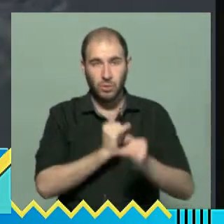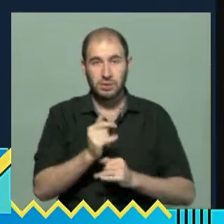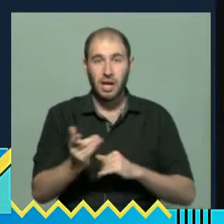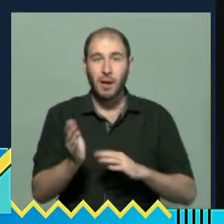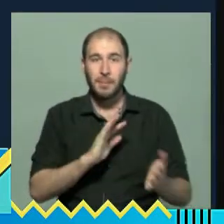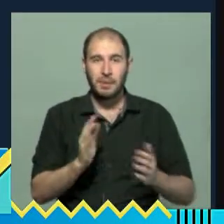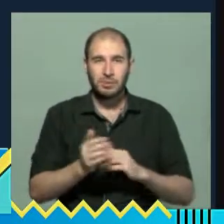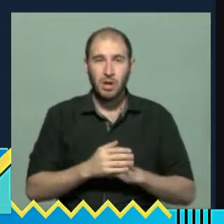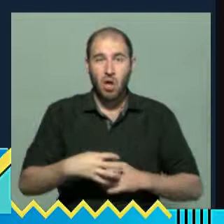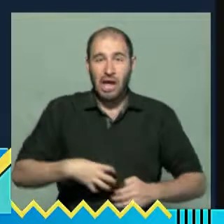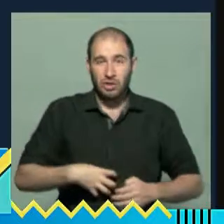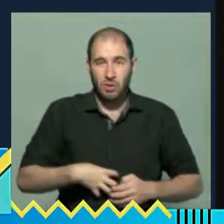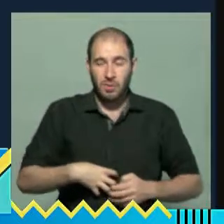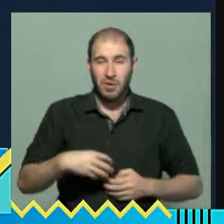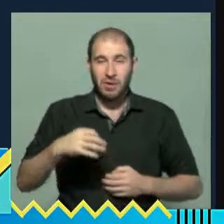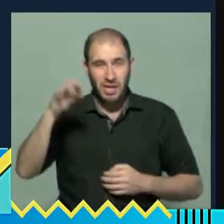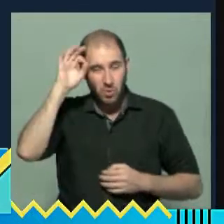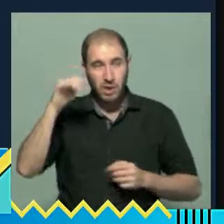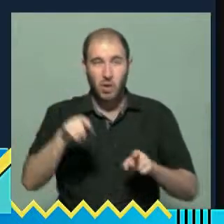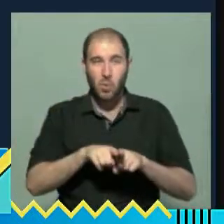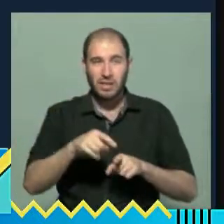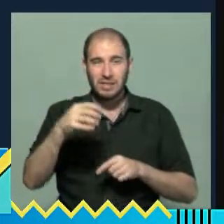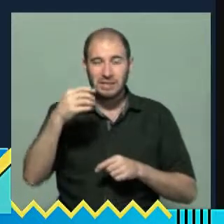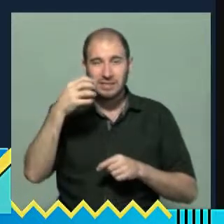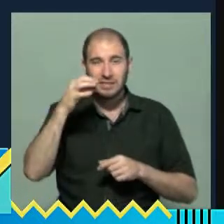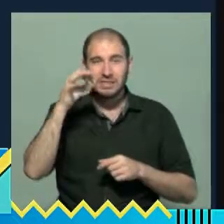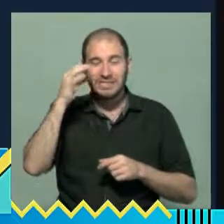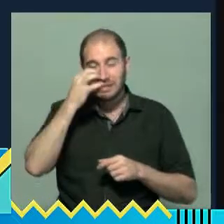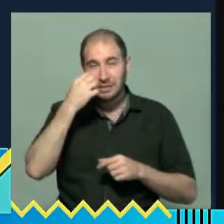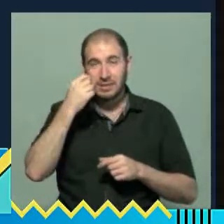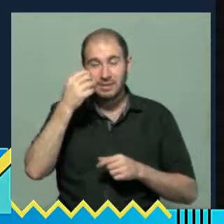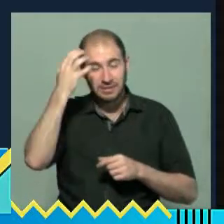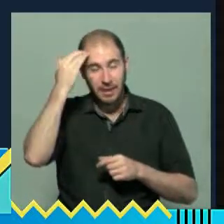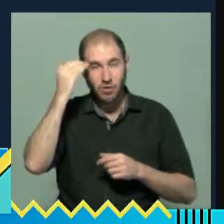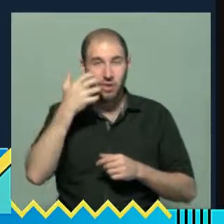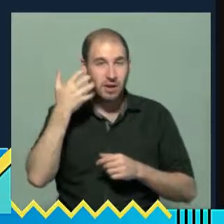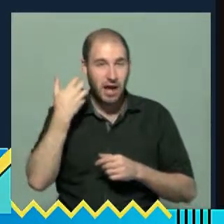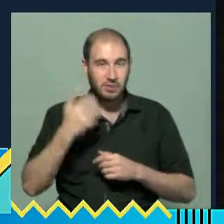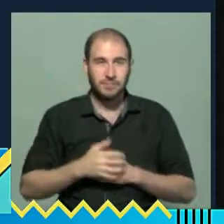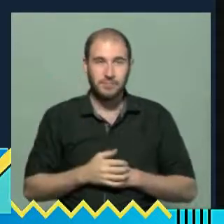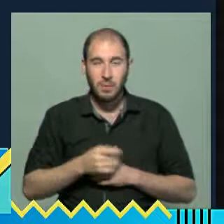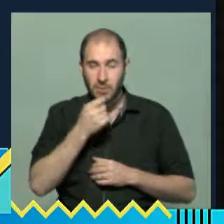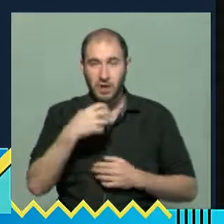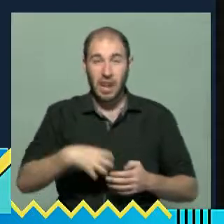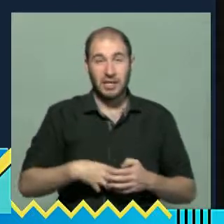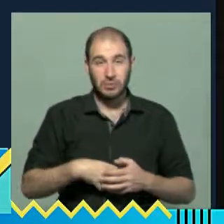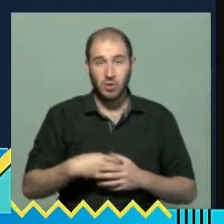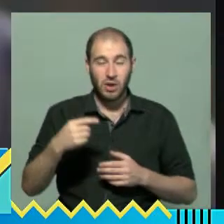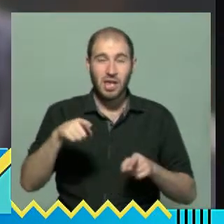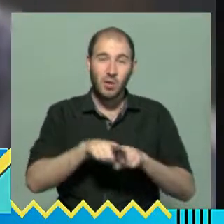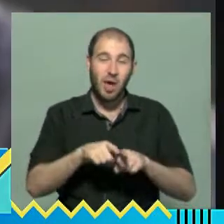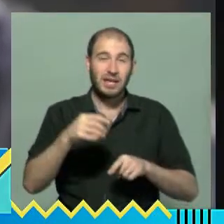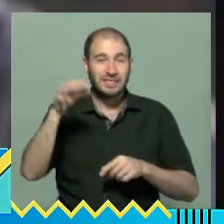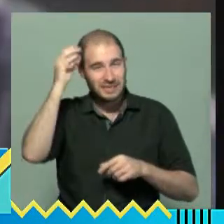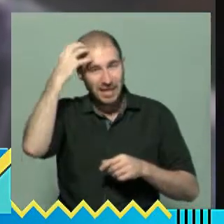menos tenemos en el estómago la cantidad de neuronas equivalentes al cerebro de un gato. Entonces, si en el estómago solamente tenemos la cantidad de neuronas equivalentes